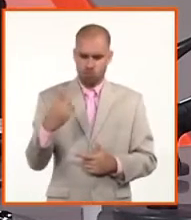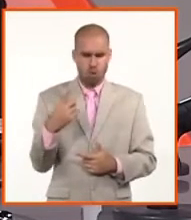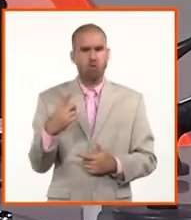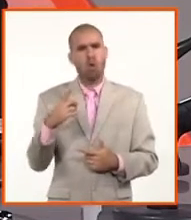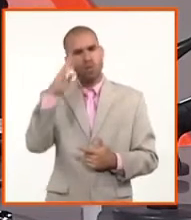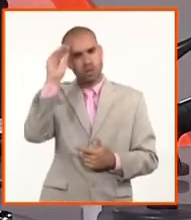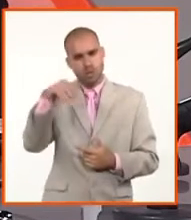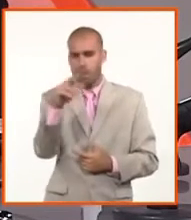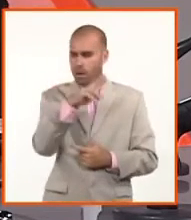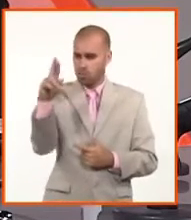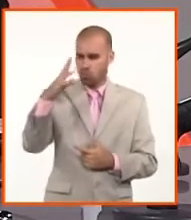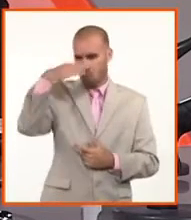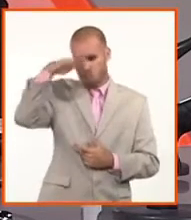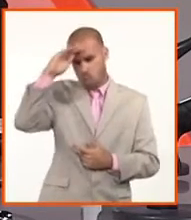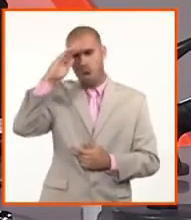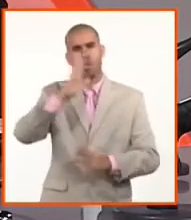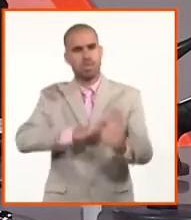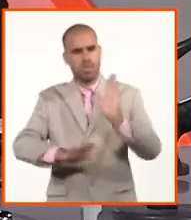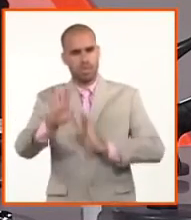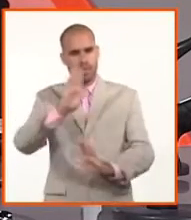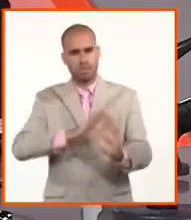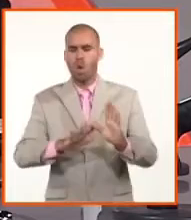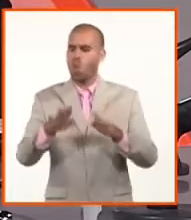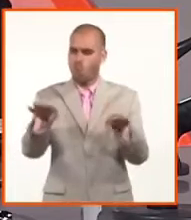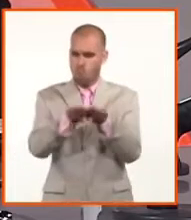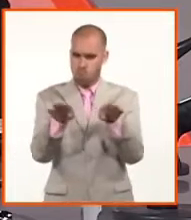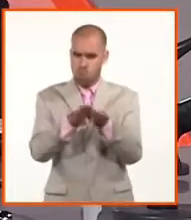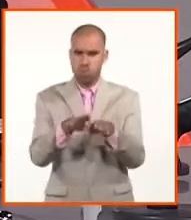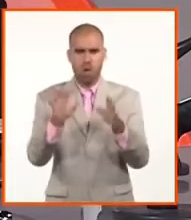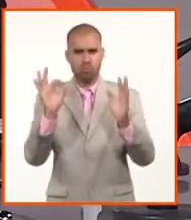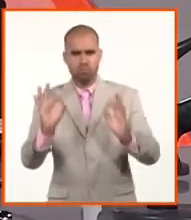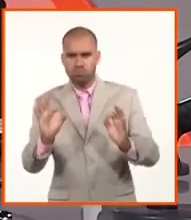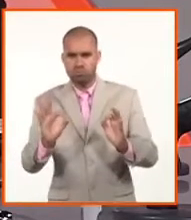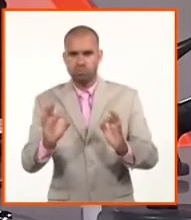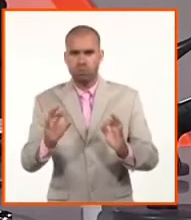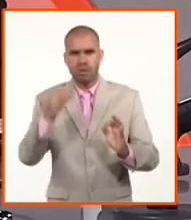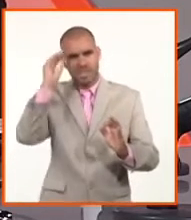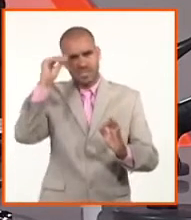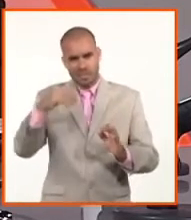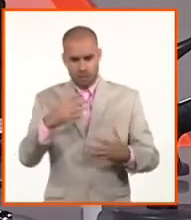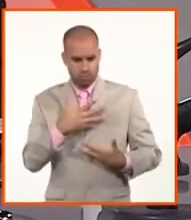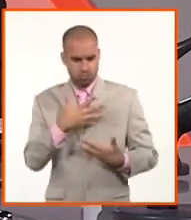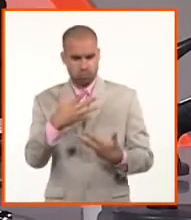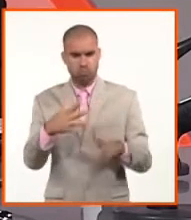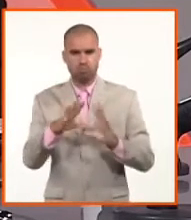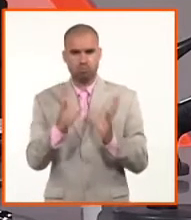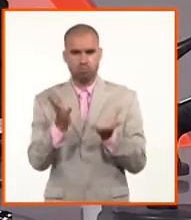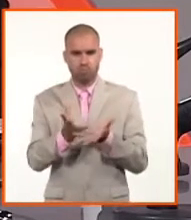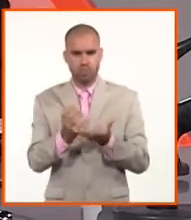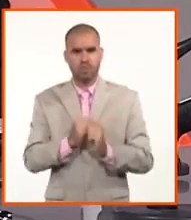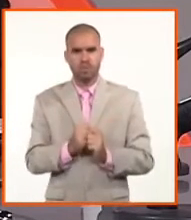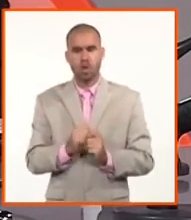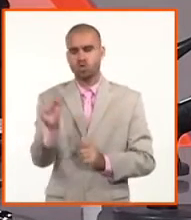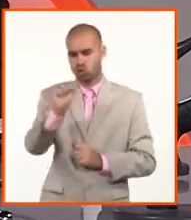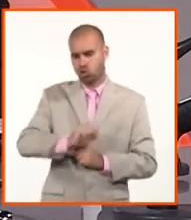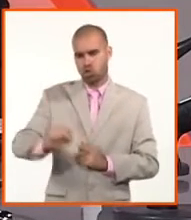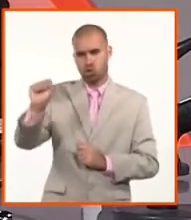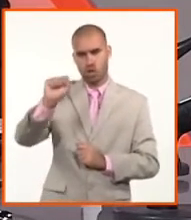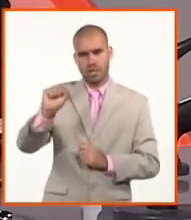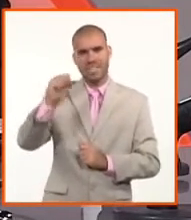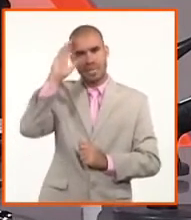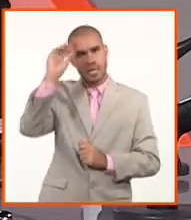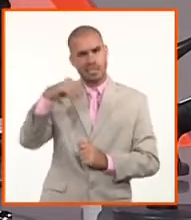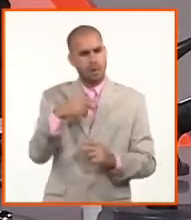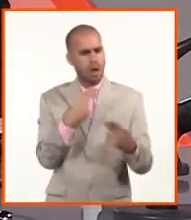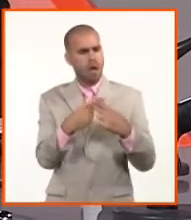Revolución Cubana, justa, grande, renovadora, honrada, socialista, sin más esperanzas